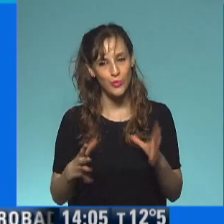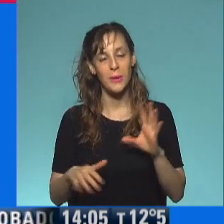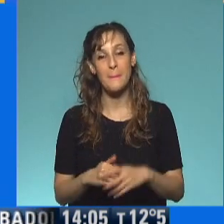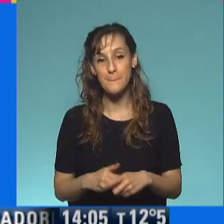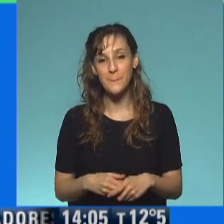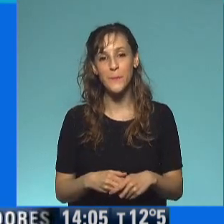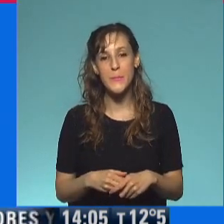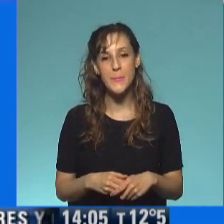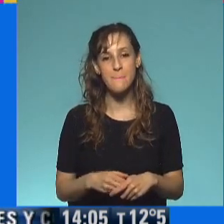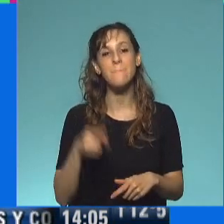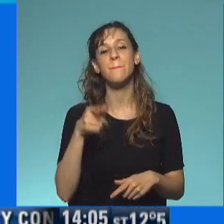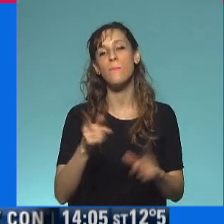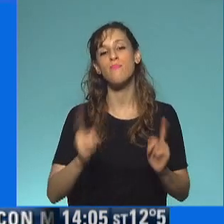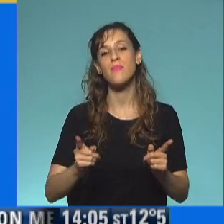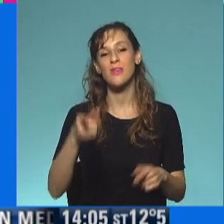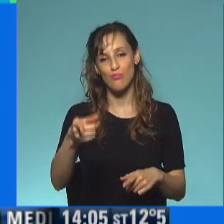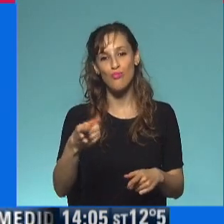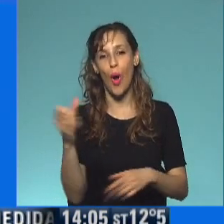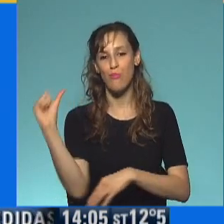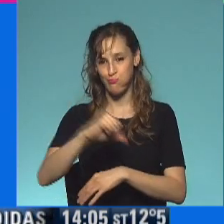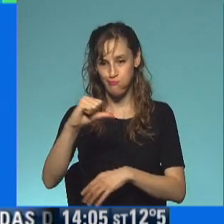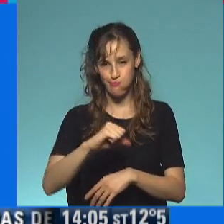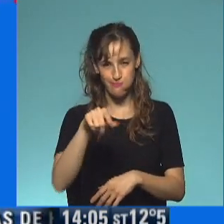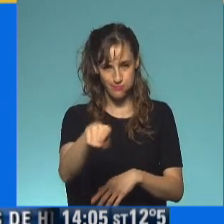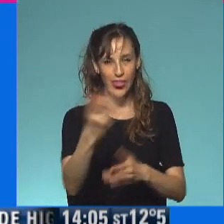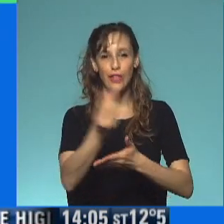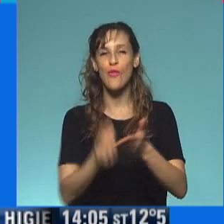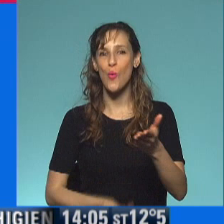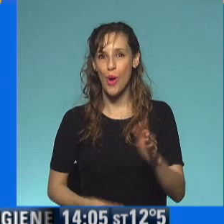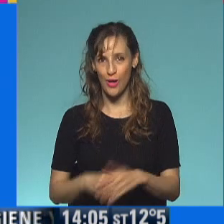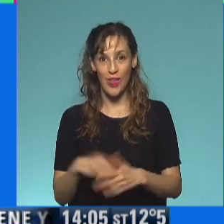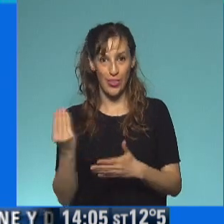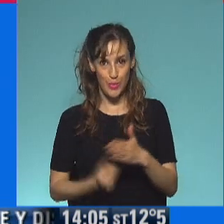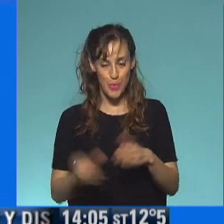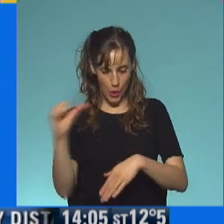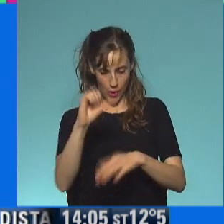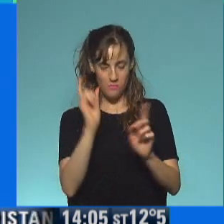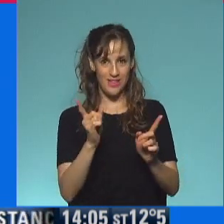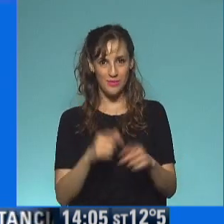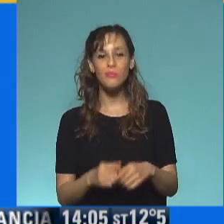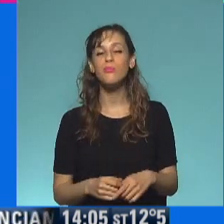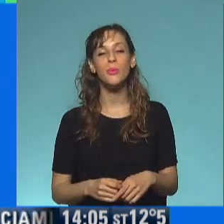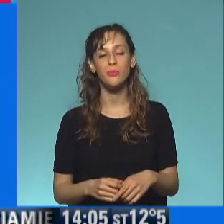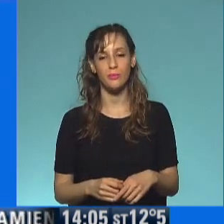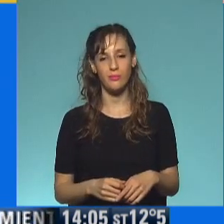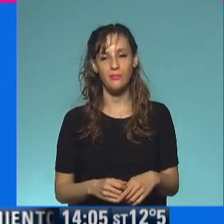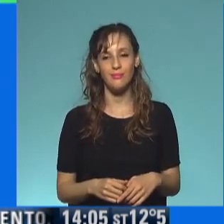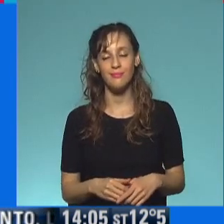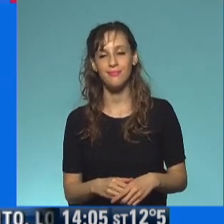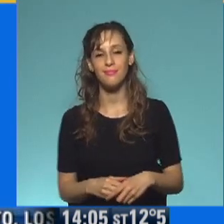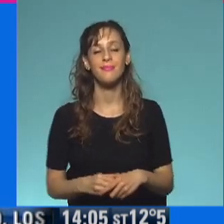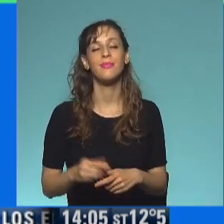Ay, no la vi. No me... Es ahí la regadera, está, ahí la cae agua o no sé qué, o qué líquido cae de esa regadera. Mágico. ¿Qué habrá? témpera. ¿Qué tendrá esa